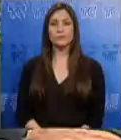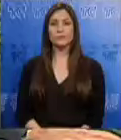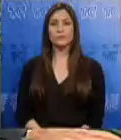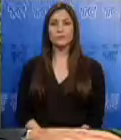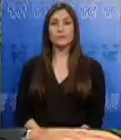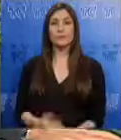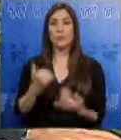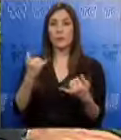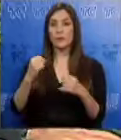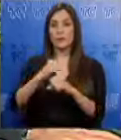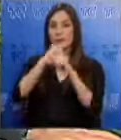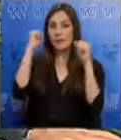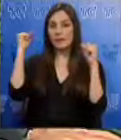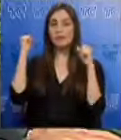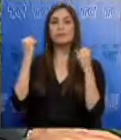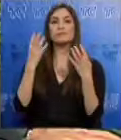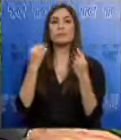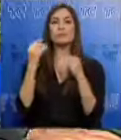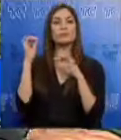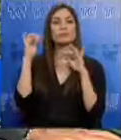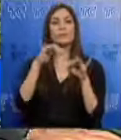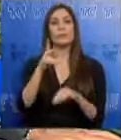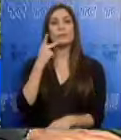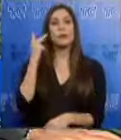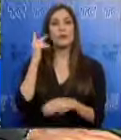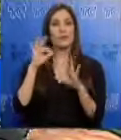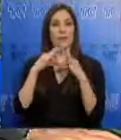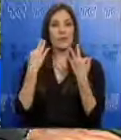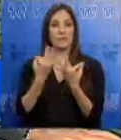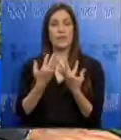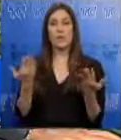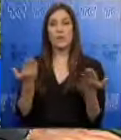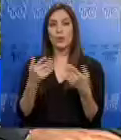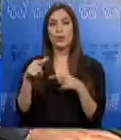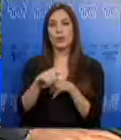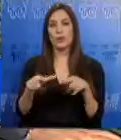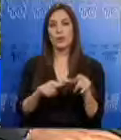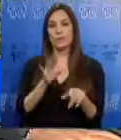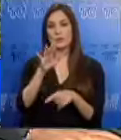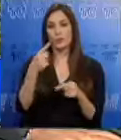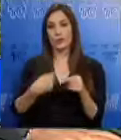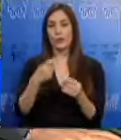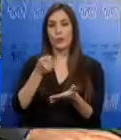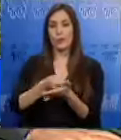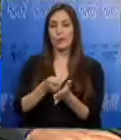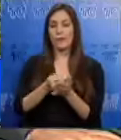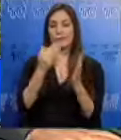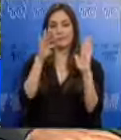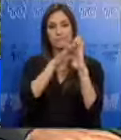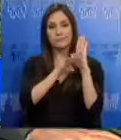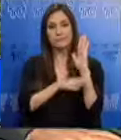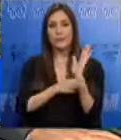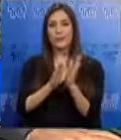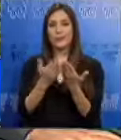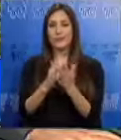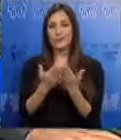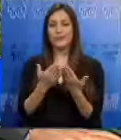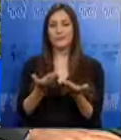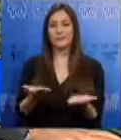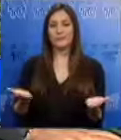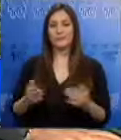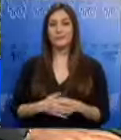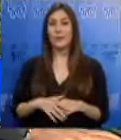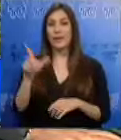Amigos, esta mañana se evidenció una masiva presencia de padres de familia en los locales del centro de Quito comprando la lista de útiles escolares. El